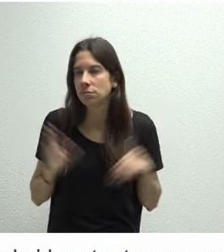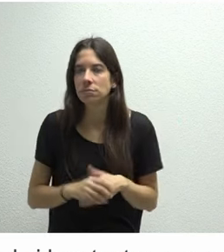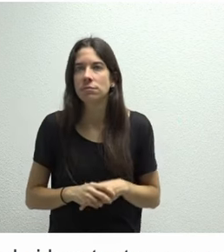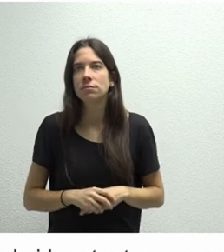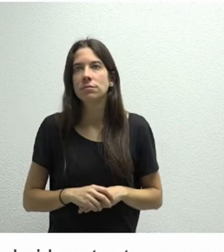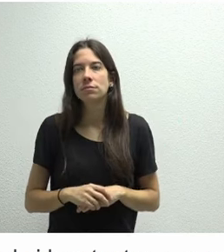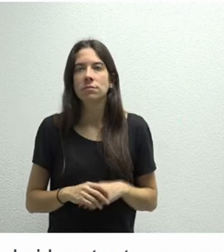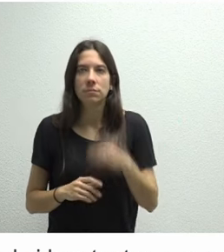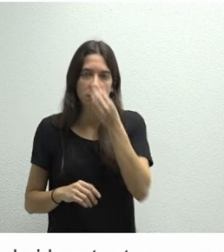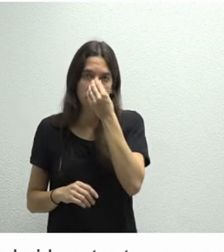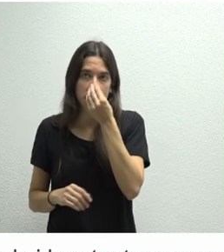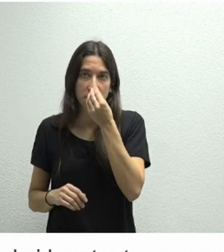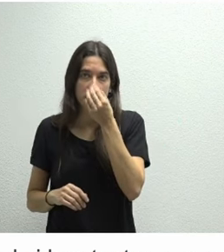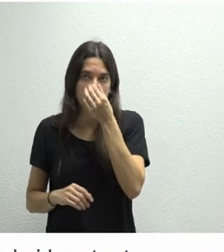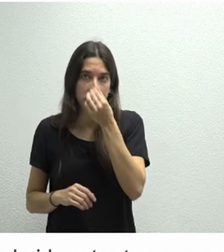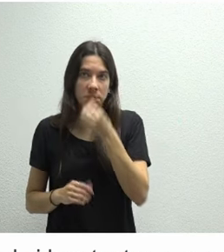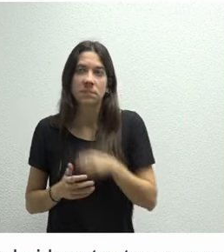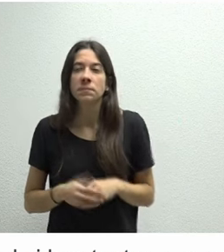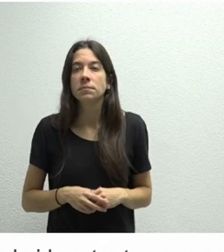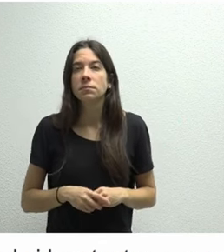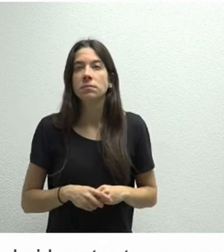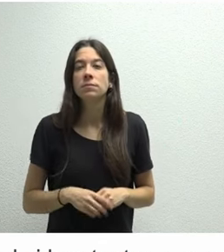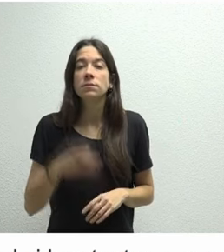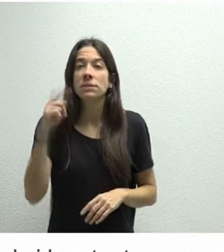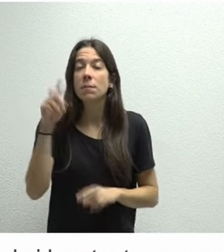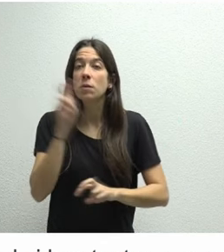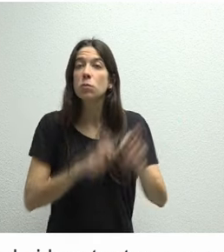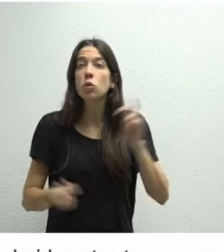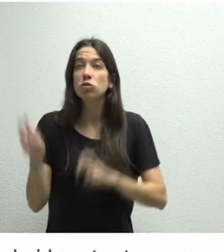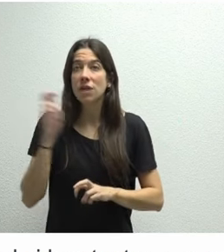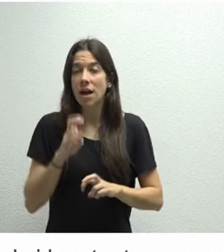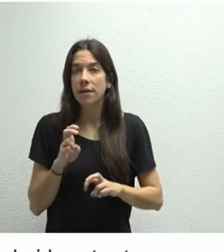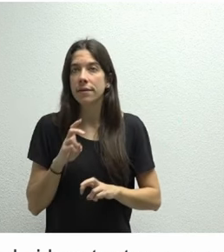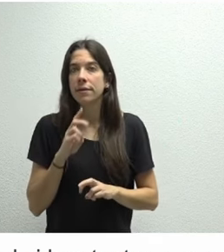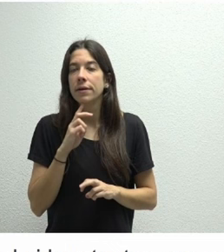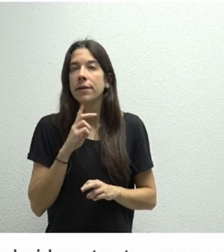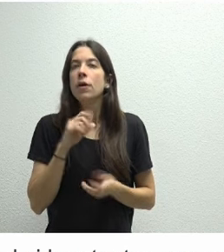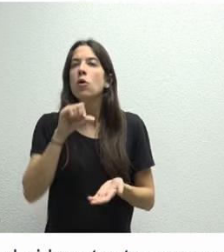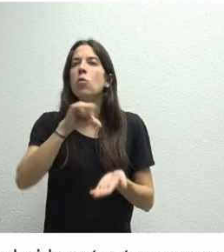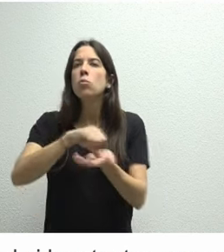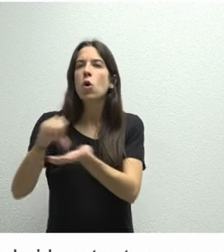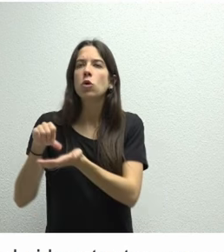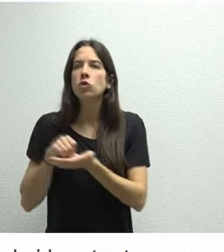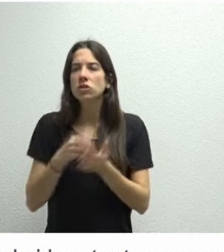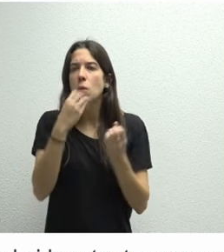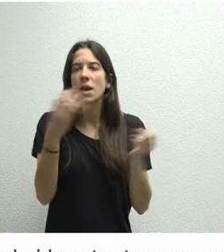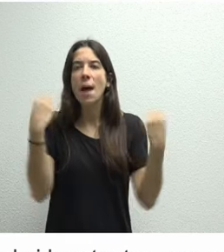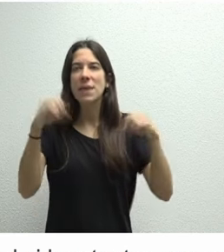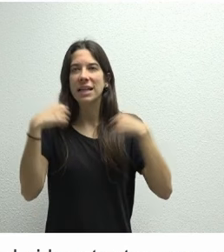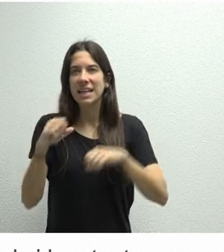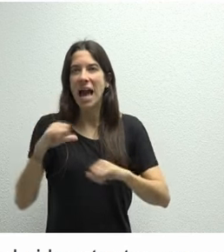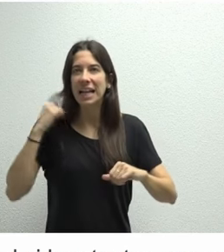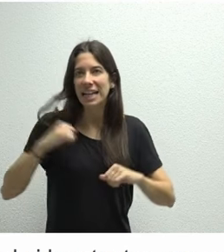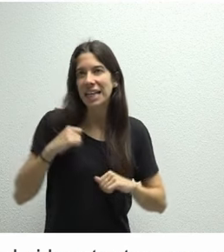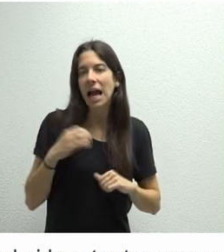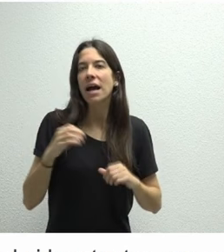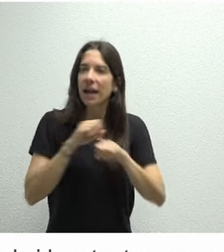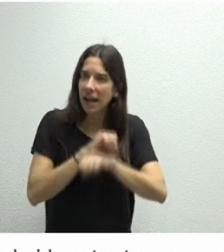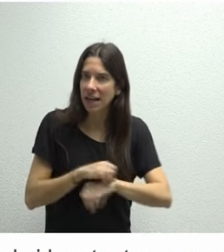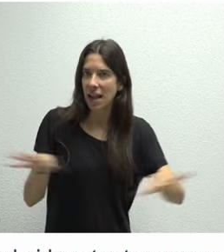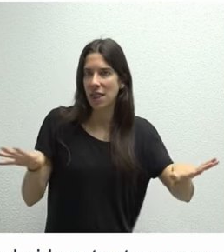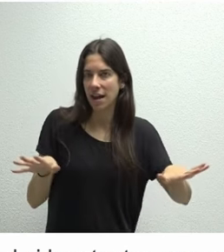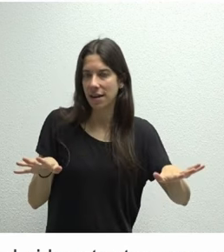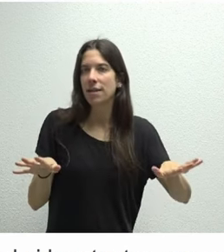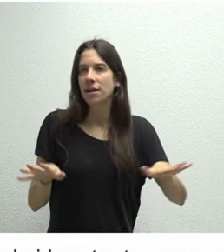eh luego buscar eh la generalización de los puntos de buena práctica clínica eh que ya teníamos en otras